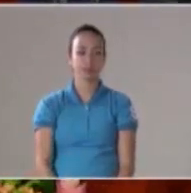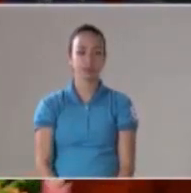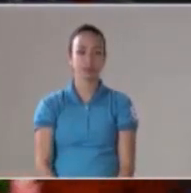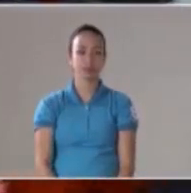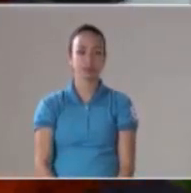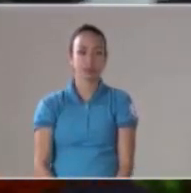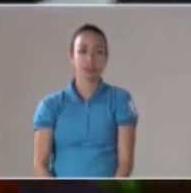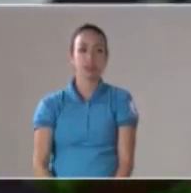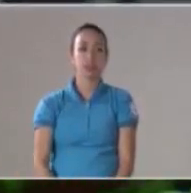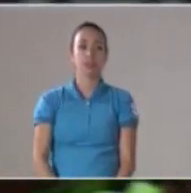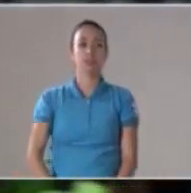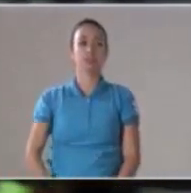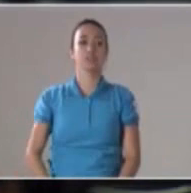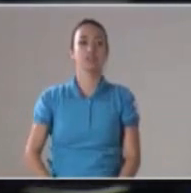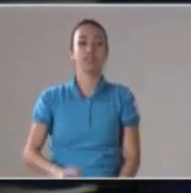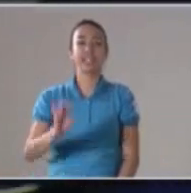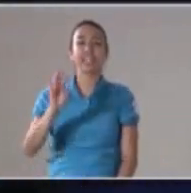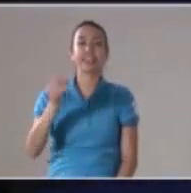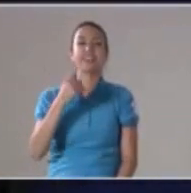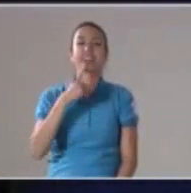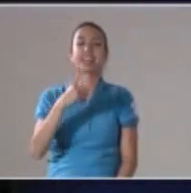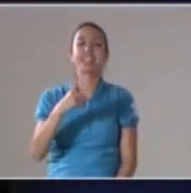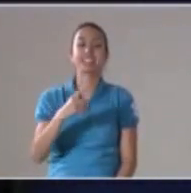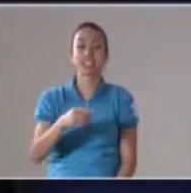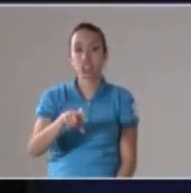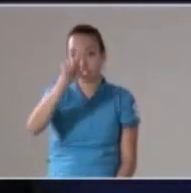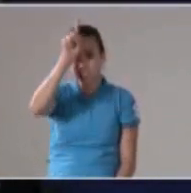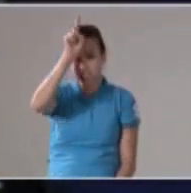¿Qué van a decir los egipcios?